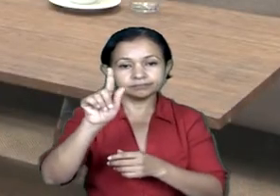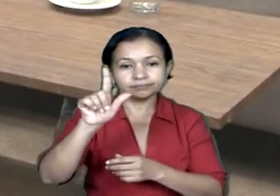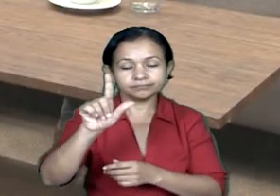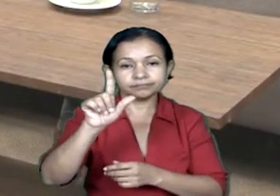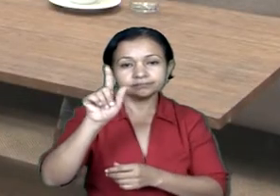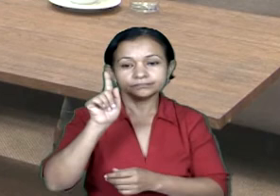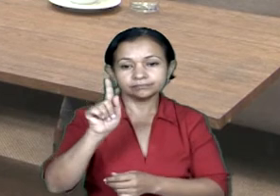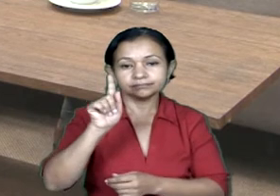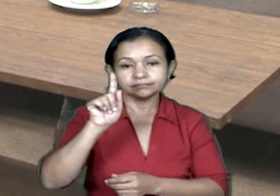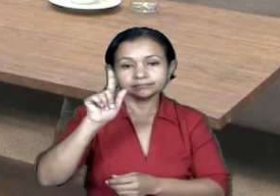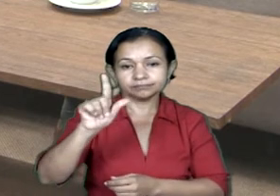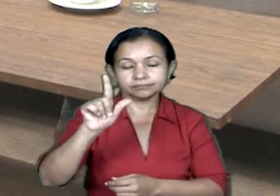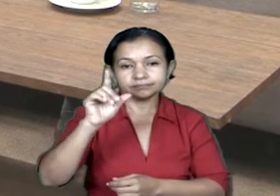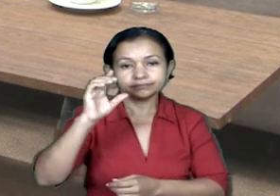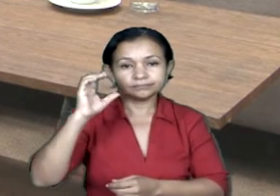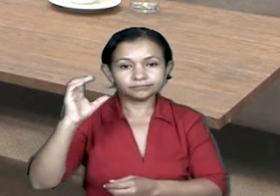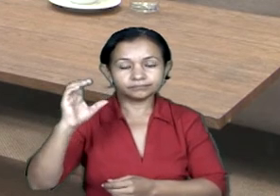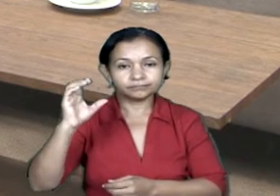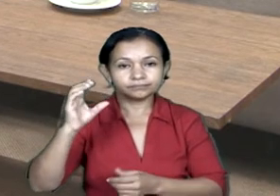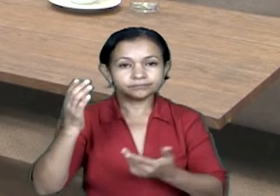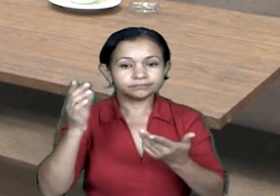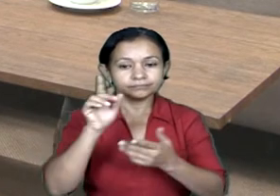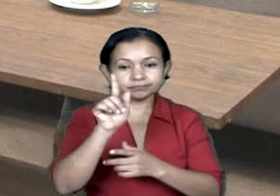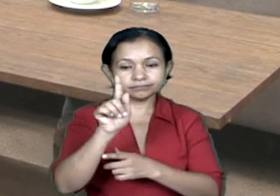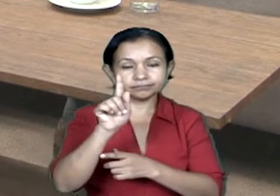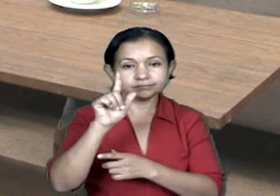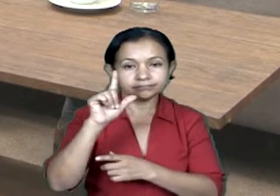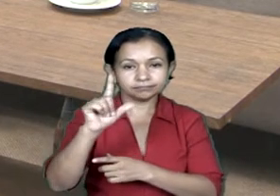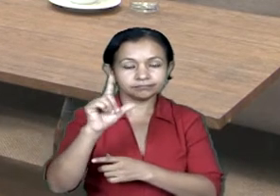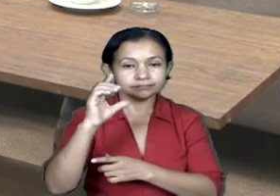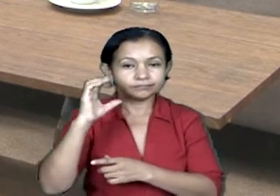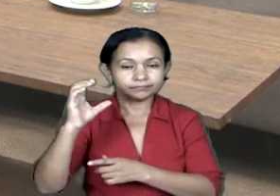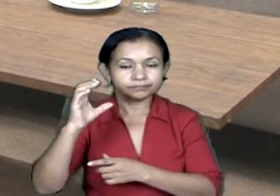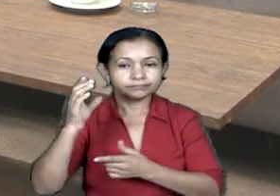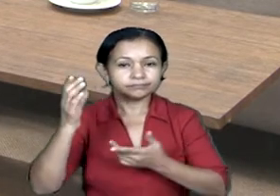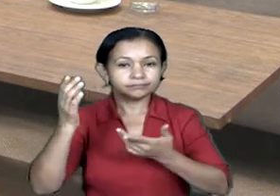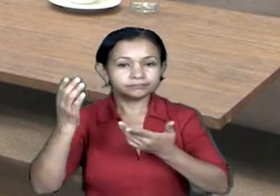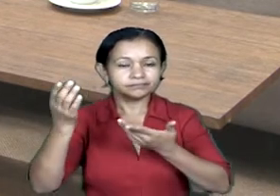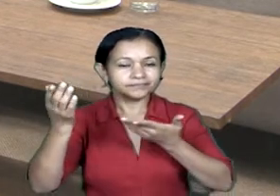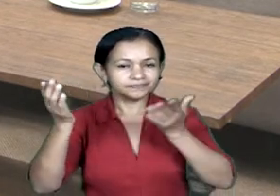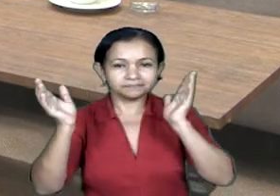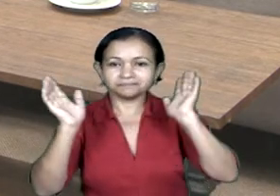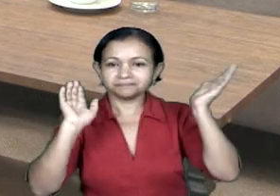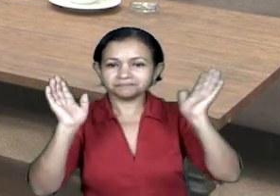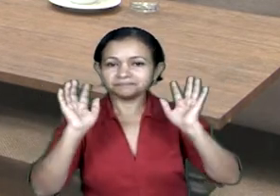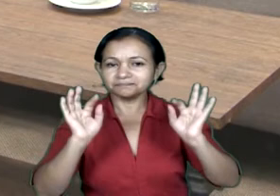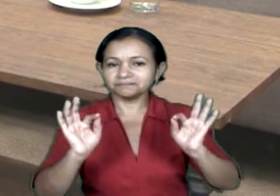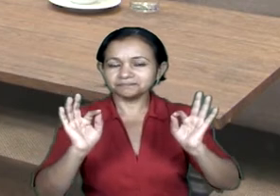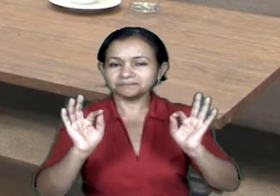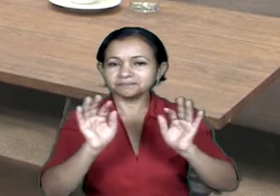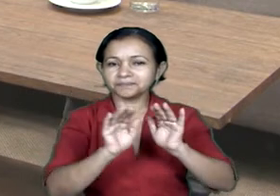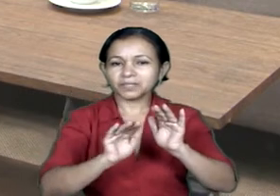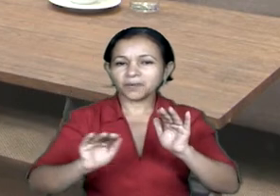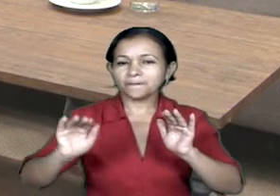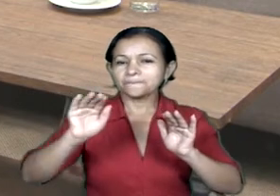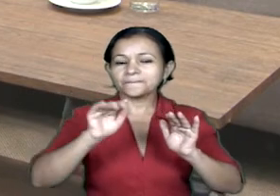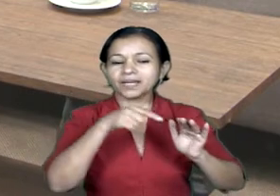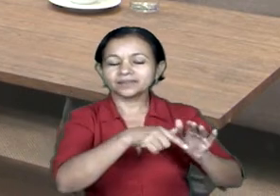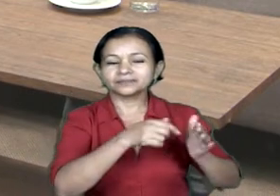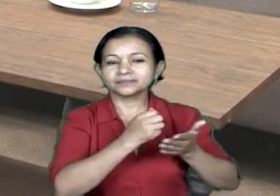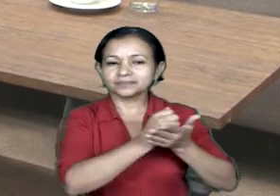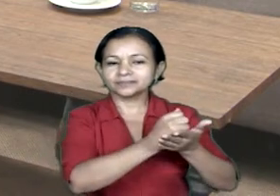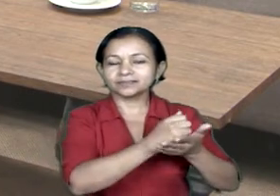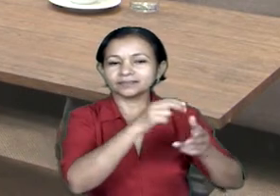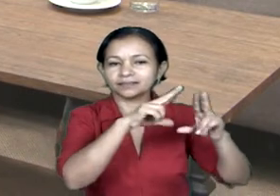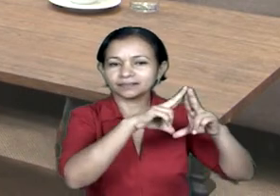Es de nuestros dos países, como un TLC de comercio justo. Y se favorece mucho más a Nicaragua que a